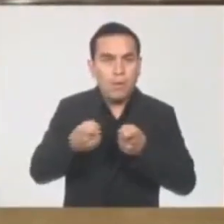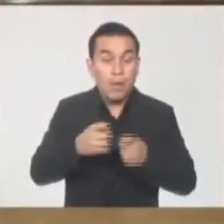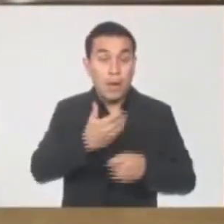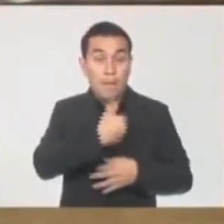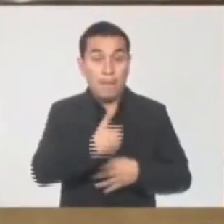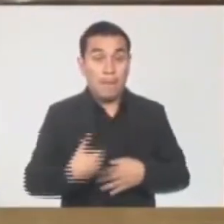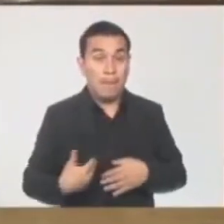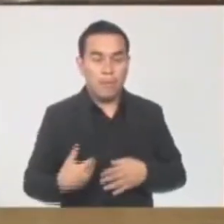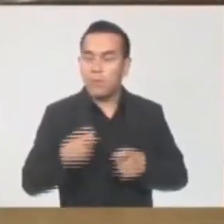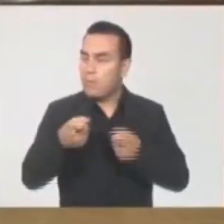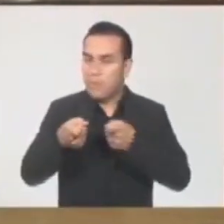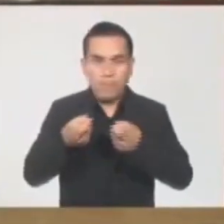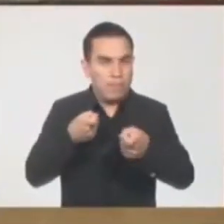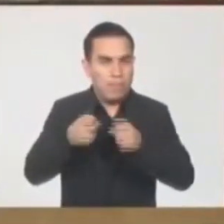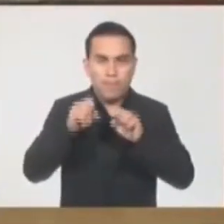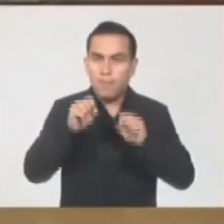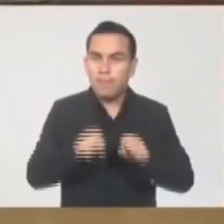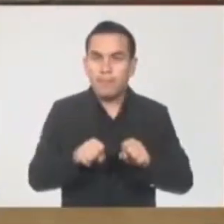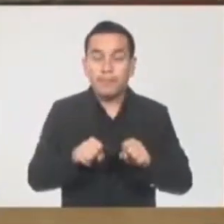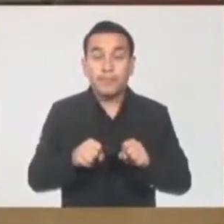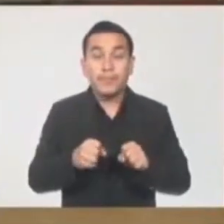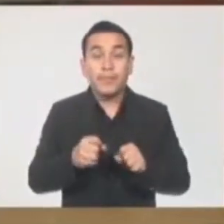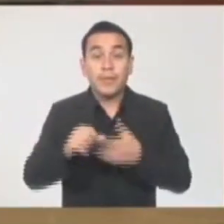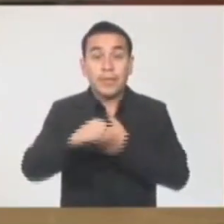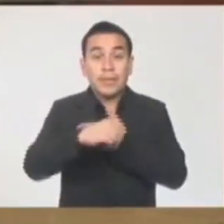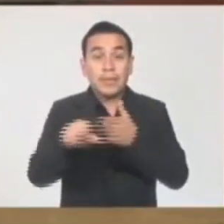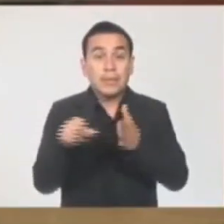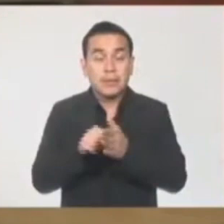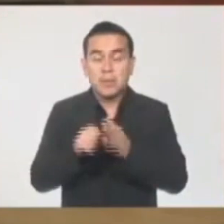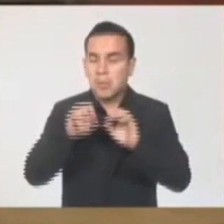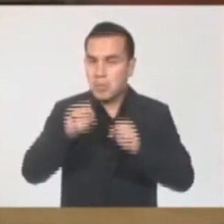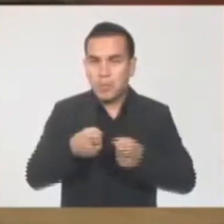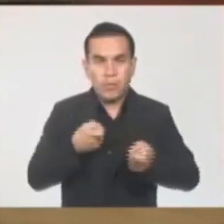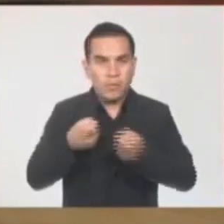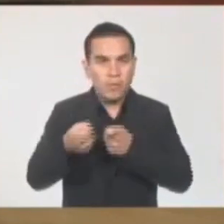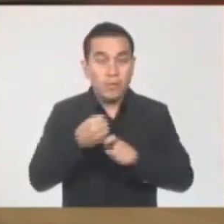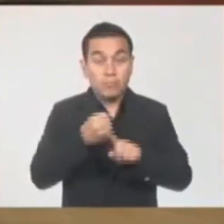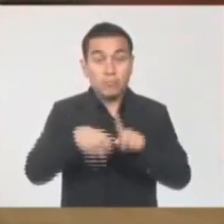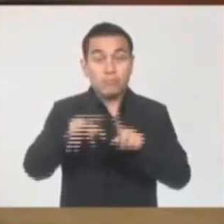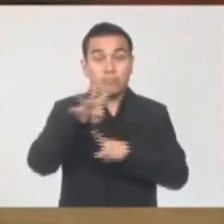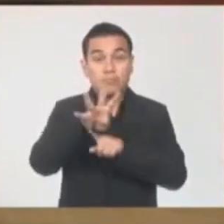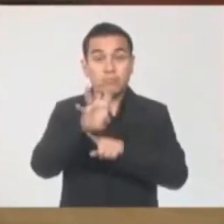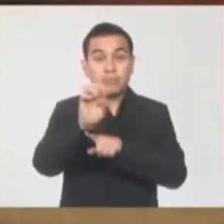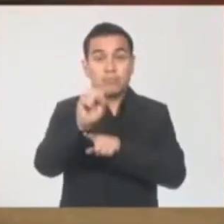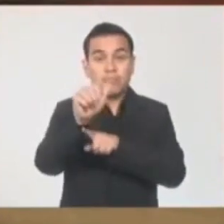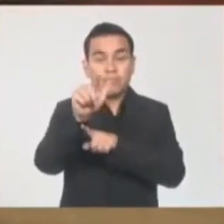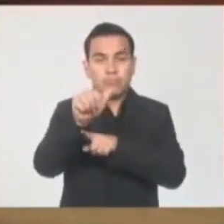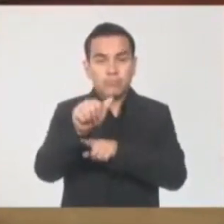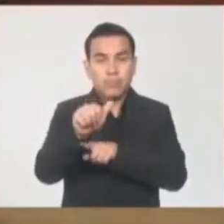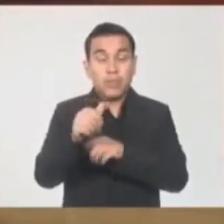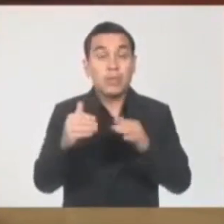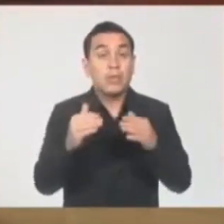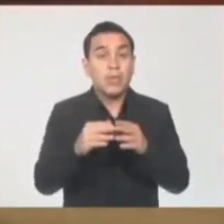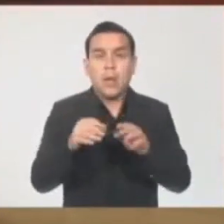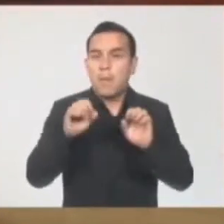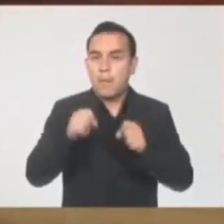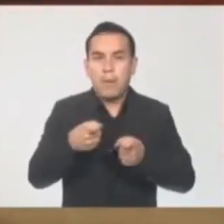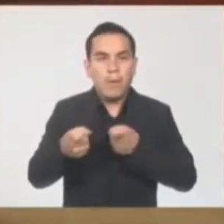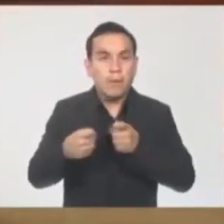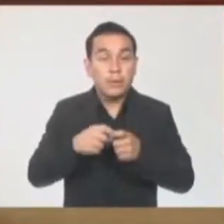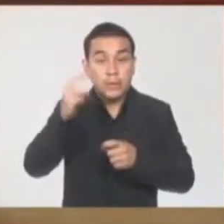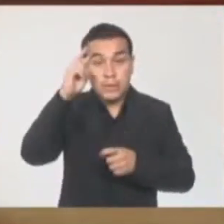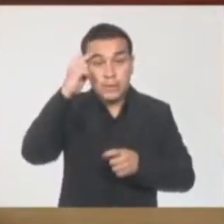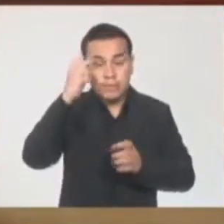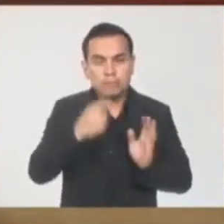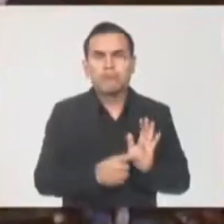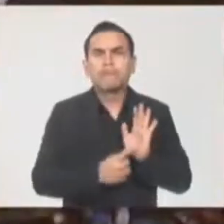legislativo. Ya no pueden gobernar desde atrás de la sala de lo constitucional. ya no pueden gobernar desde las sombras. Tuvieron que salir